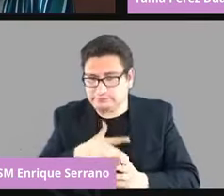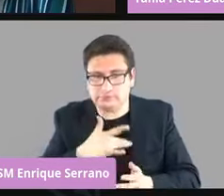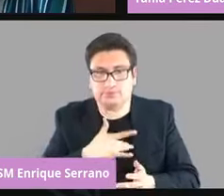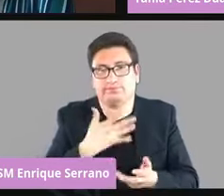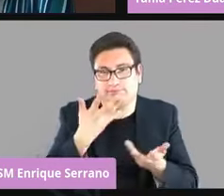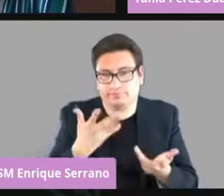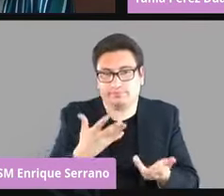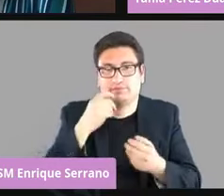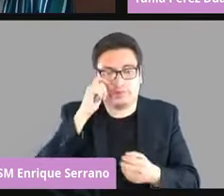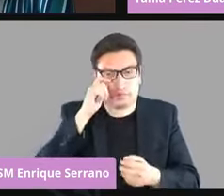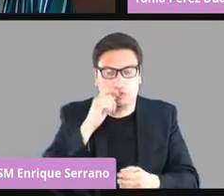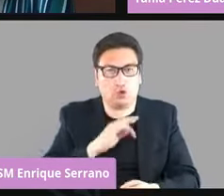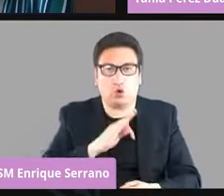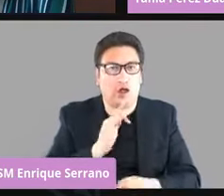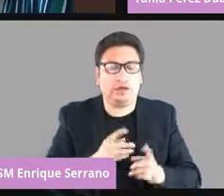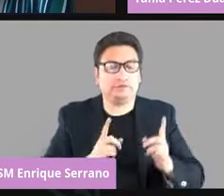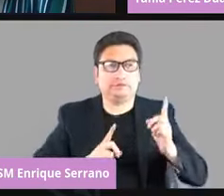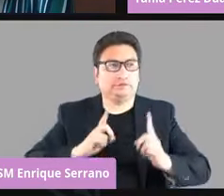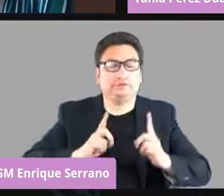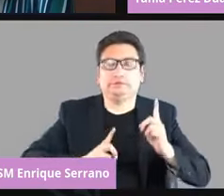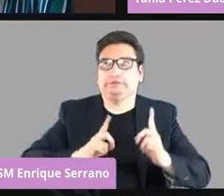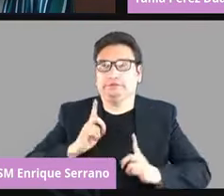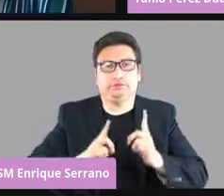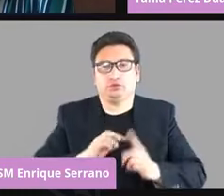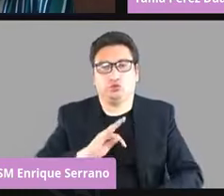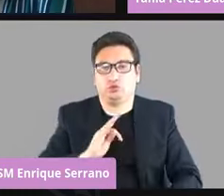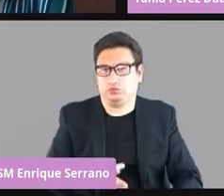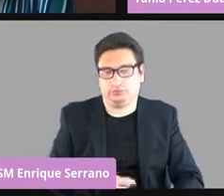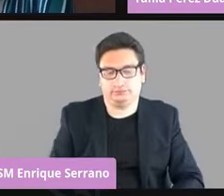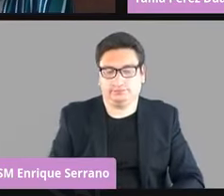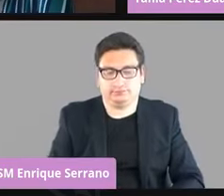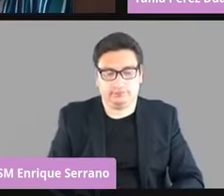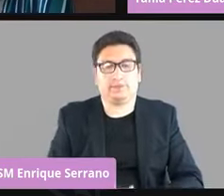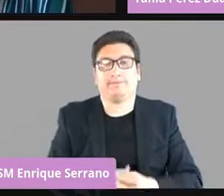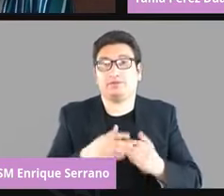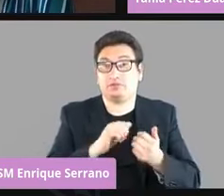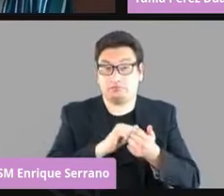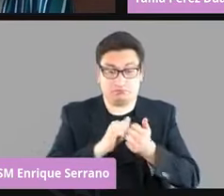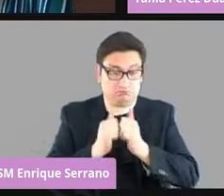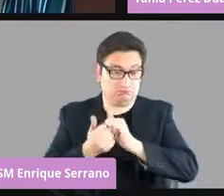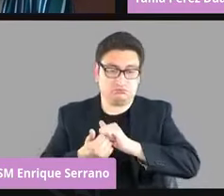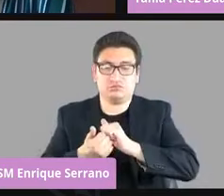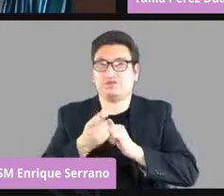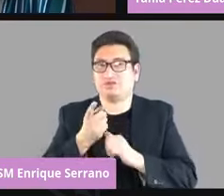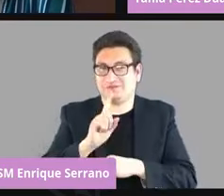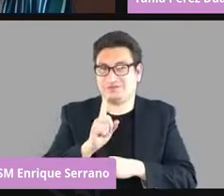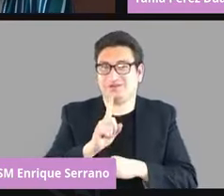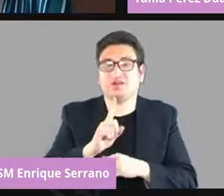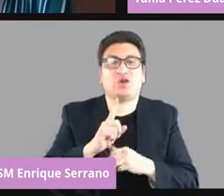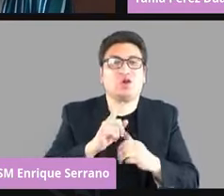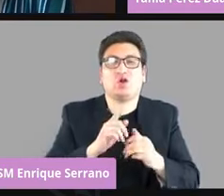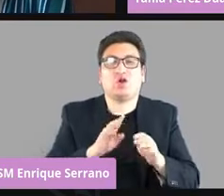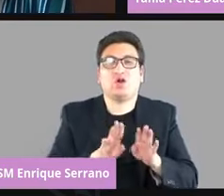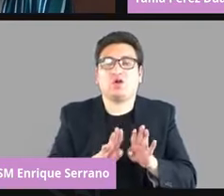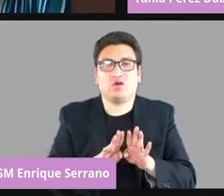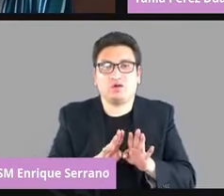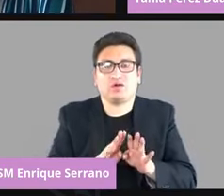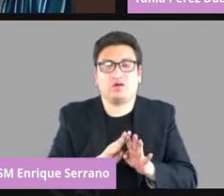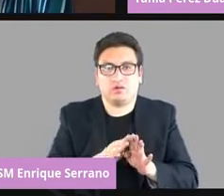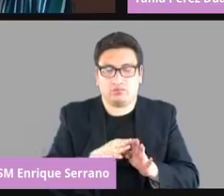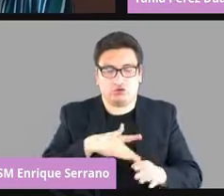se tolera la duda hasta cierto punto. Entonces, no es que mute, sino más bien como que se va agarrando de